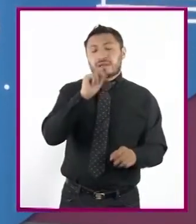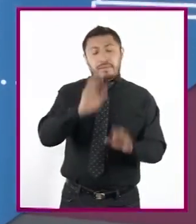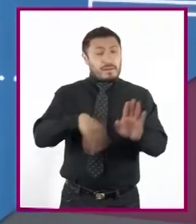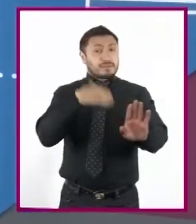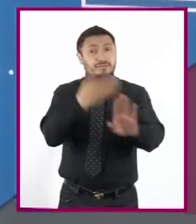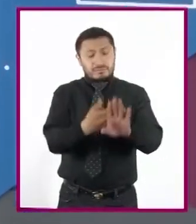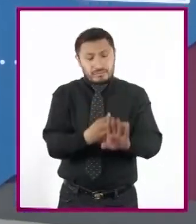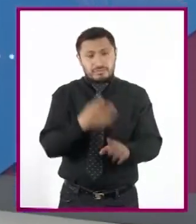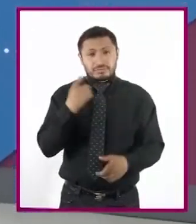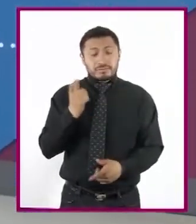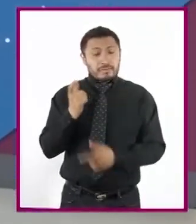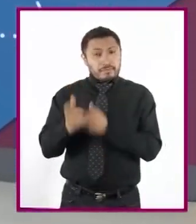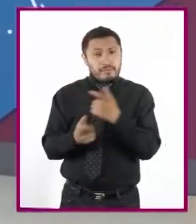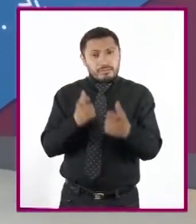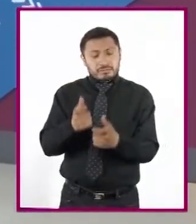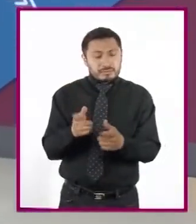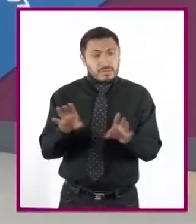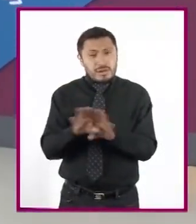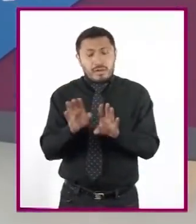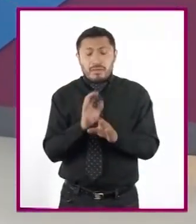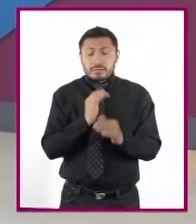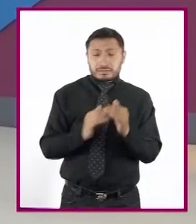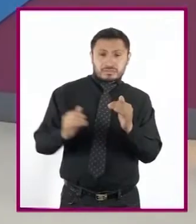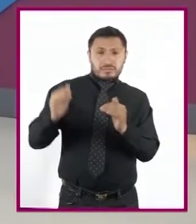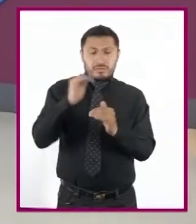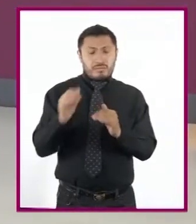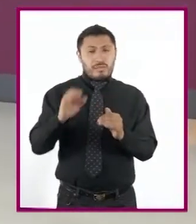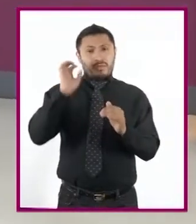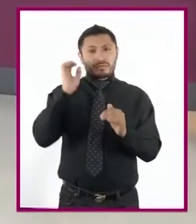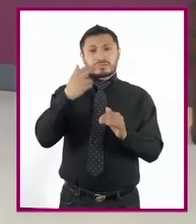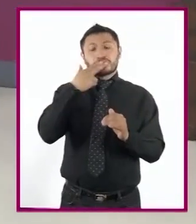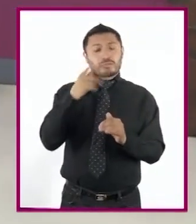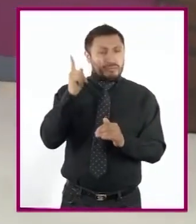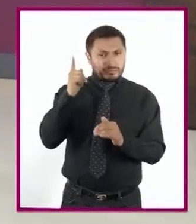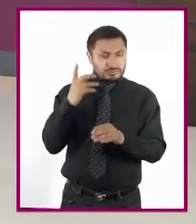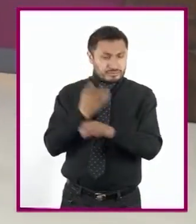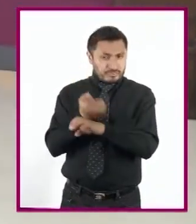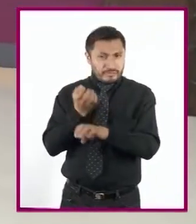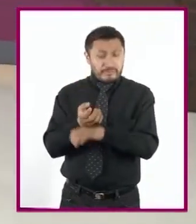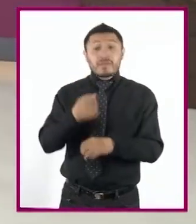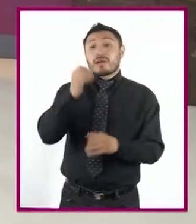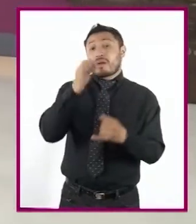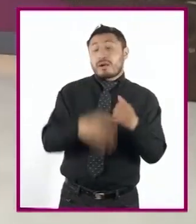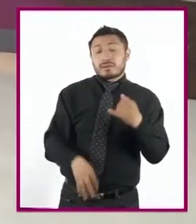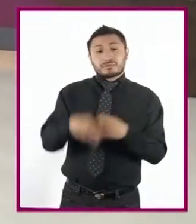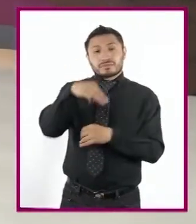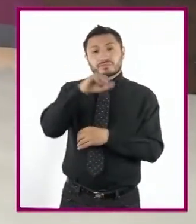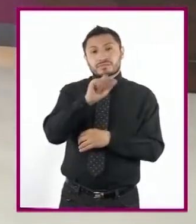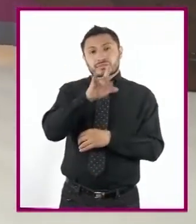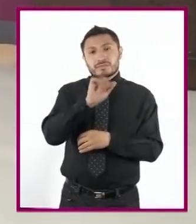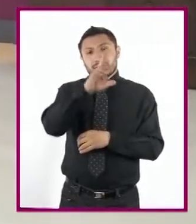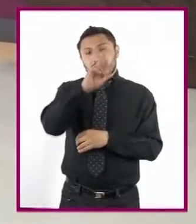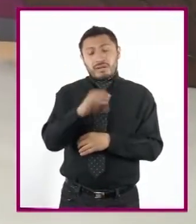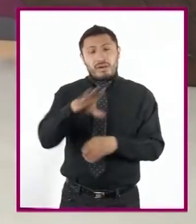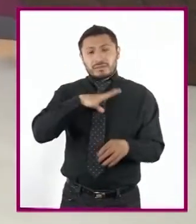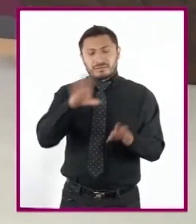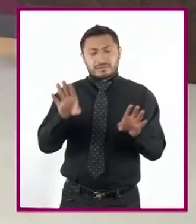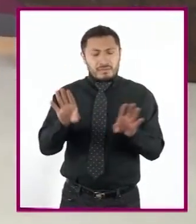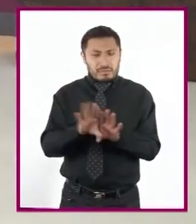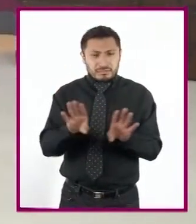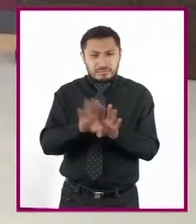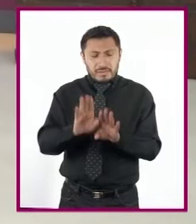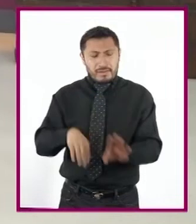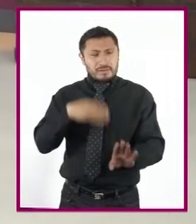financiado por las clases más acomodadas del estado de Chihuahua. Por último, Madero enfrentó la conspiración de los